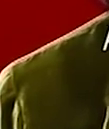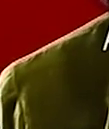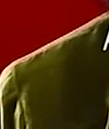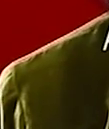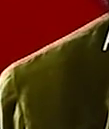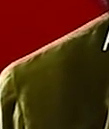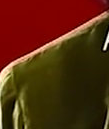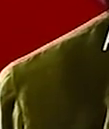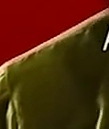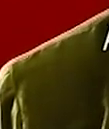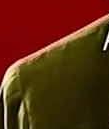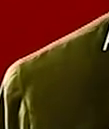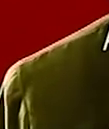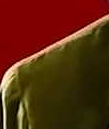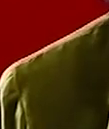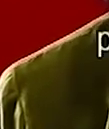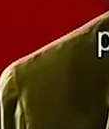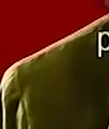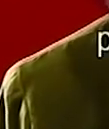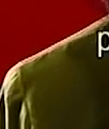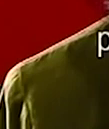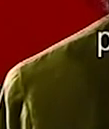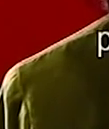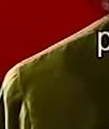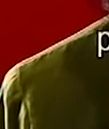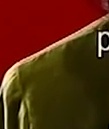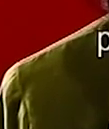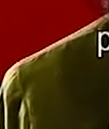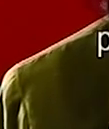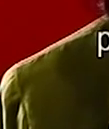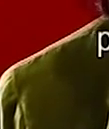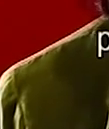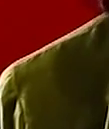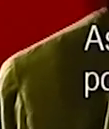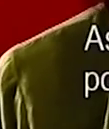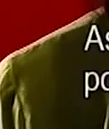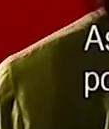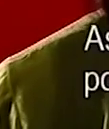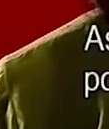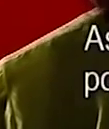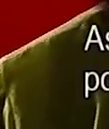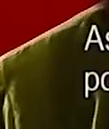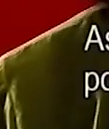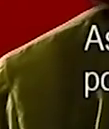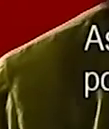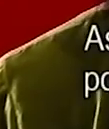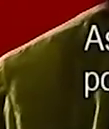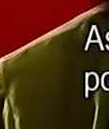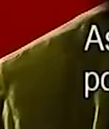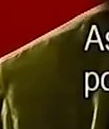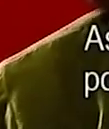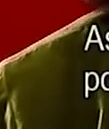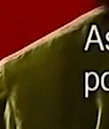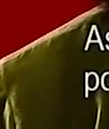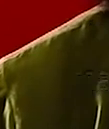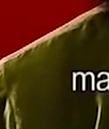años y todavía me llegan todos los días por lo menos un mensaje sobre Paula. La gente me escribe no porque un libro